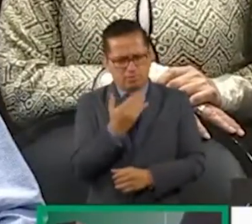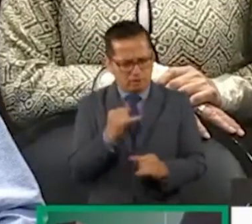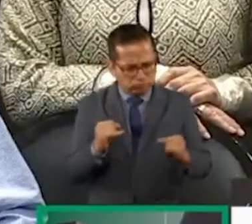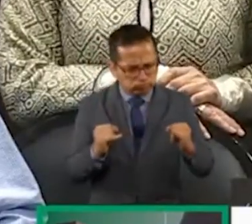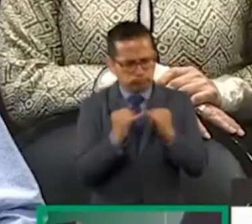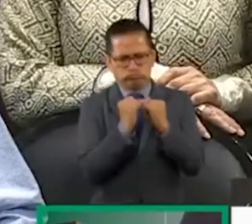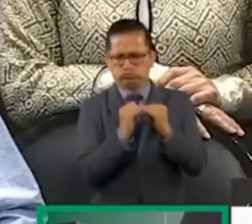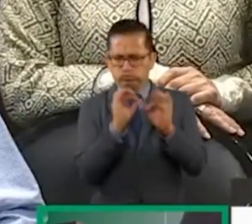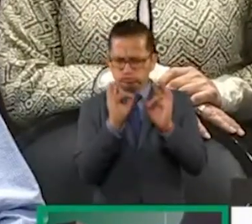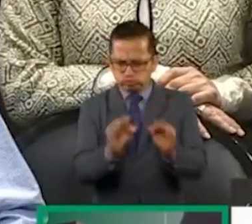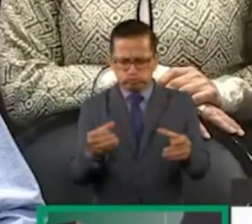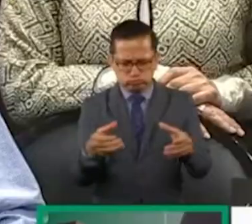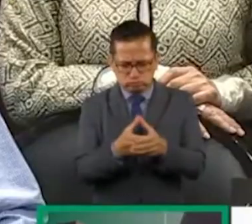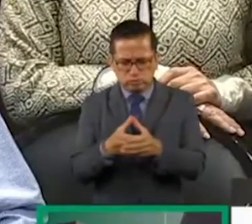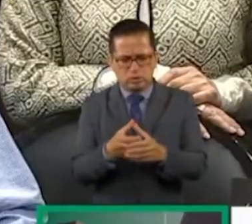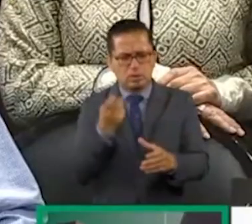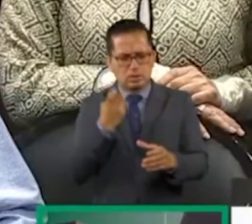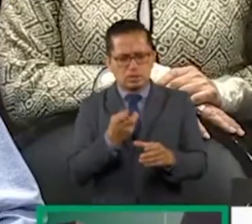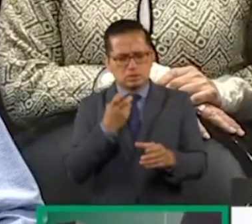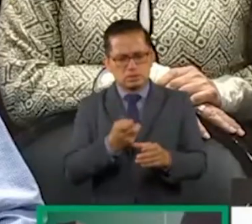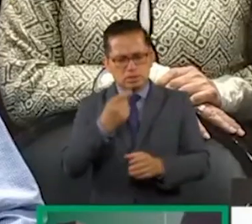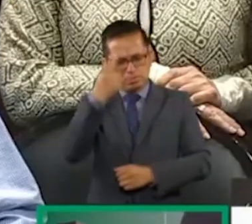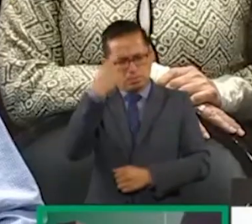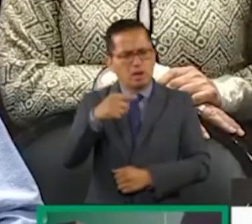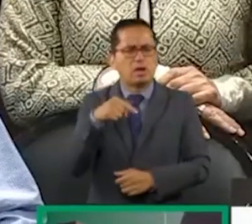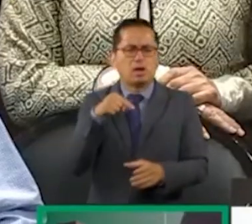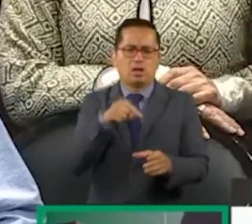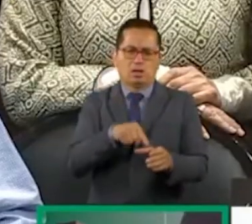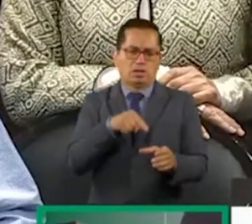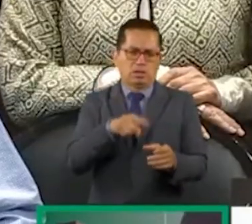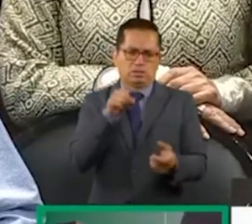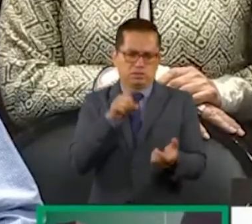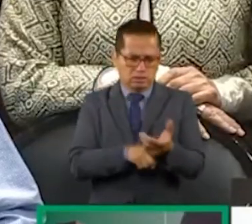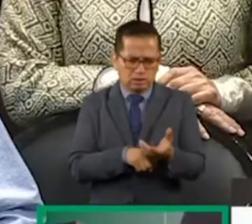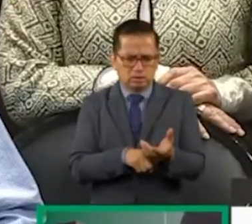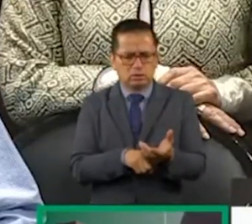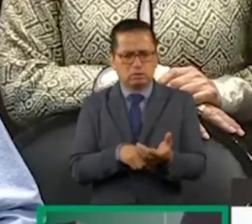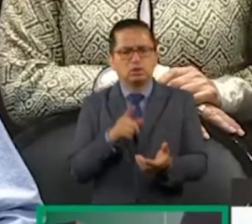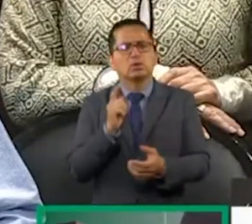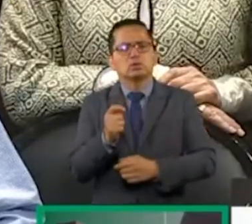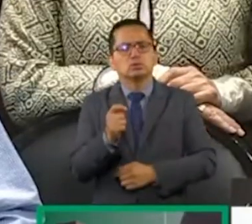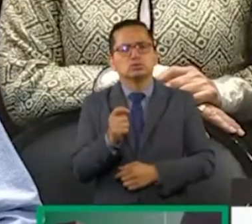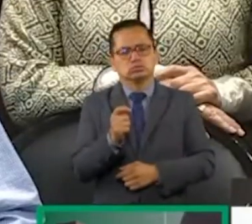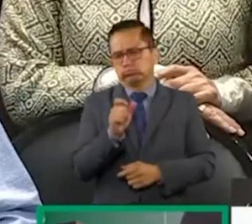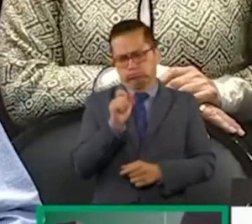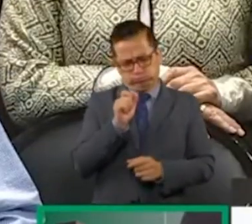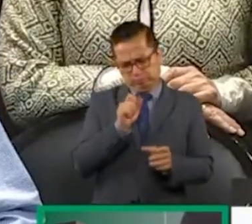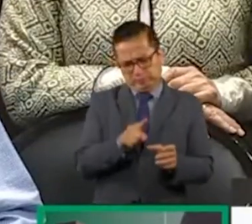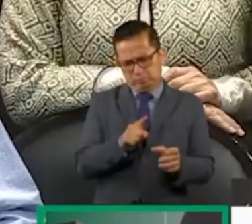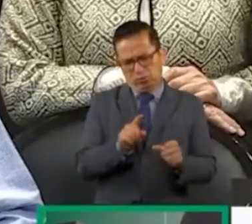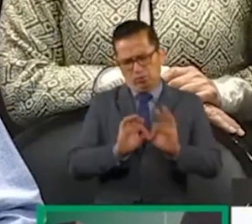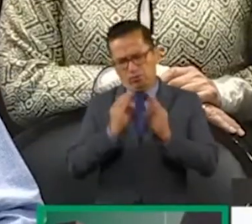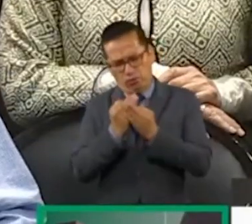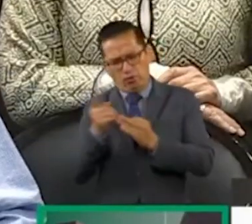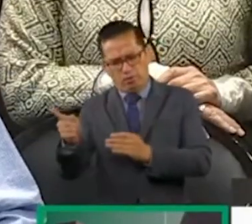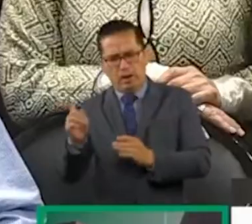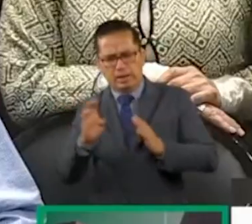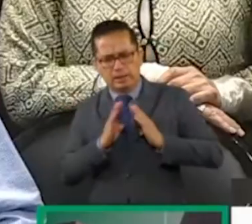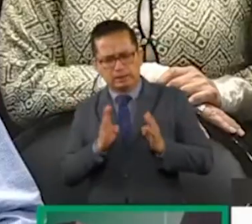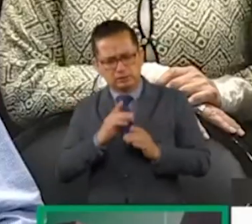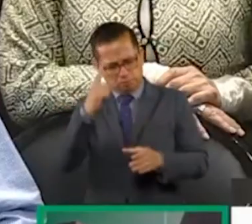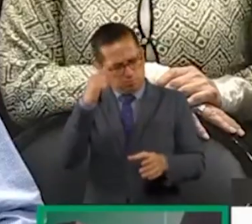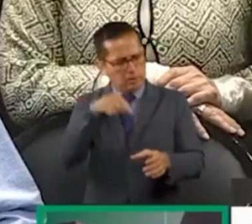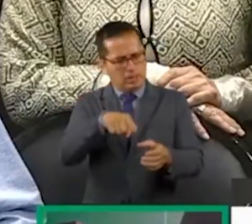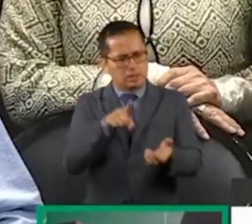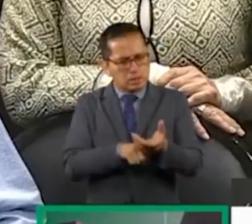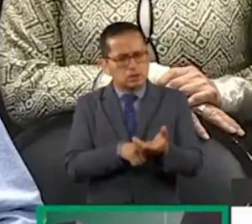dé a través de los méritos y del sistema del ejército, le pueda dar el escalafón